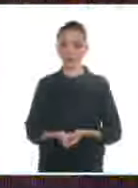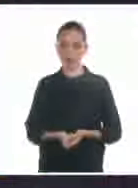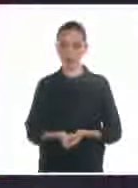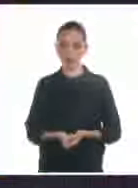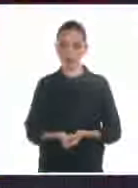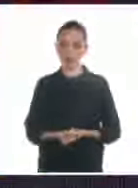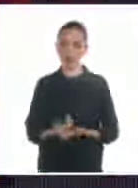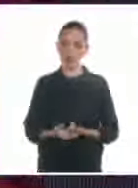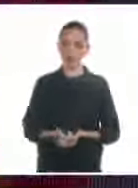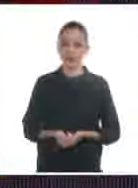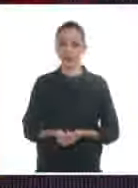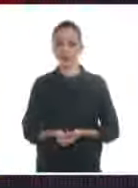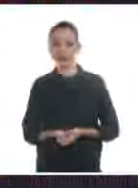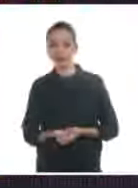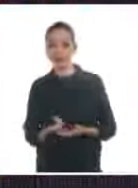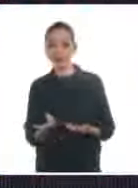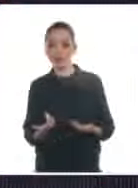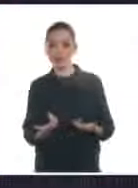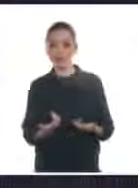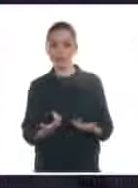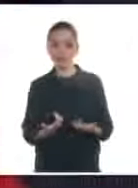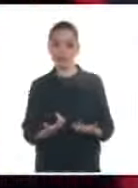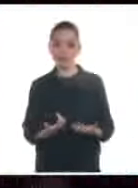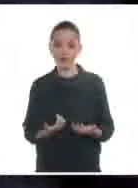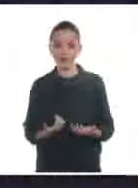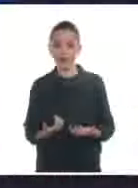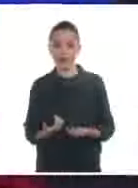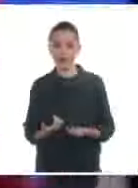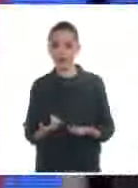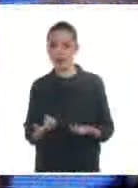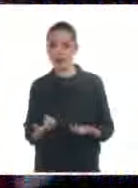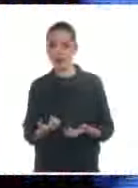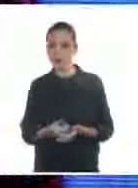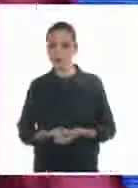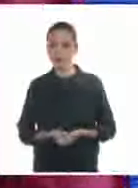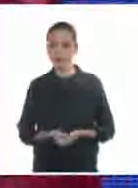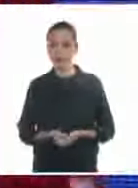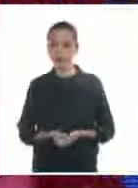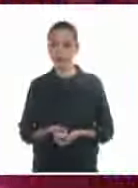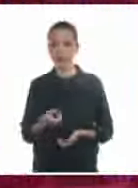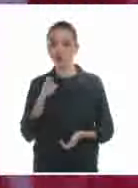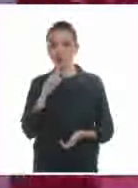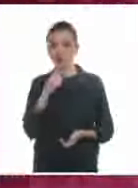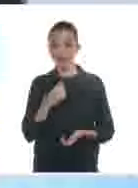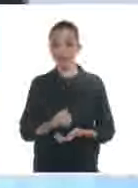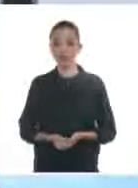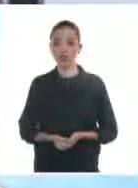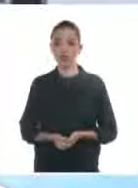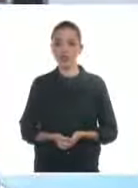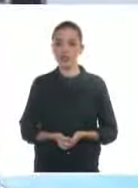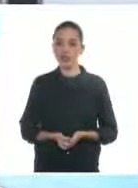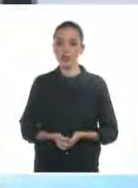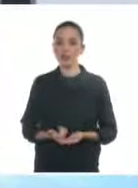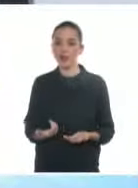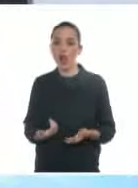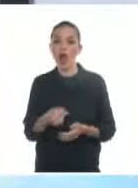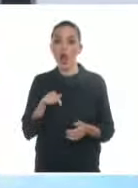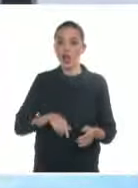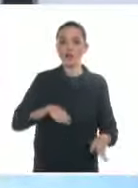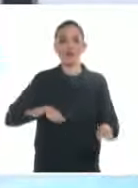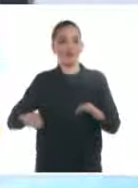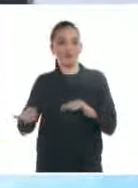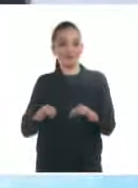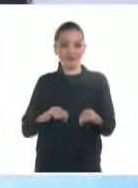division. Fernando Alejandro Arzola López. Bueno, aquí estamos aquí preparando una buena